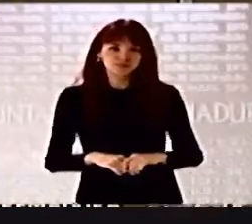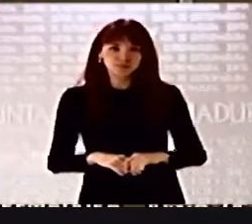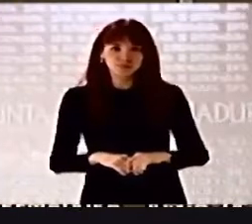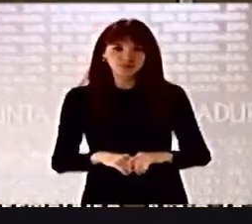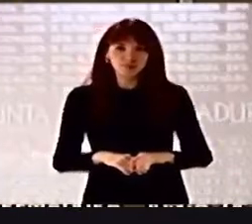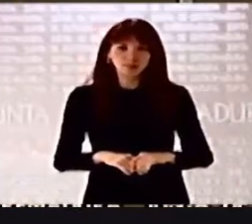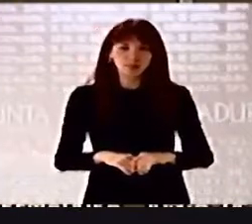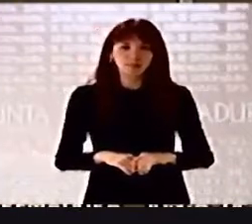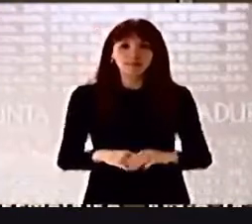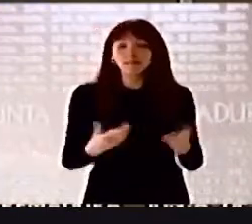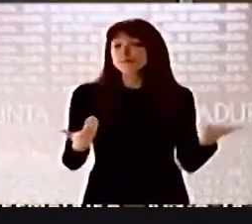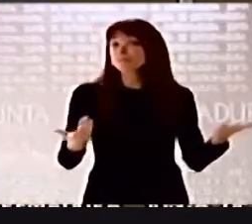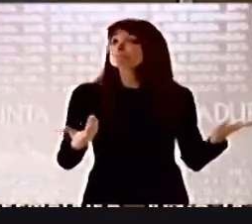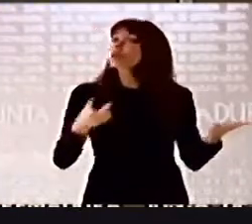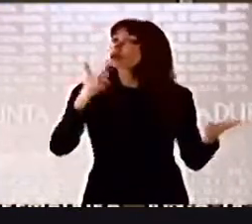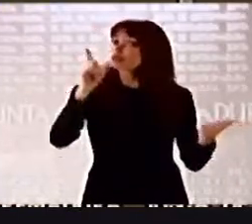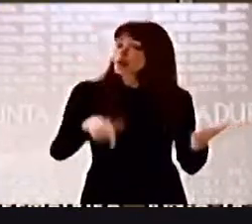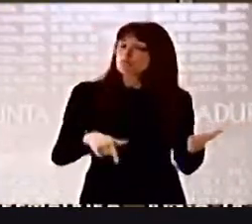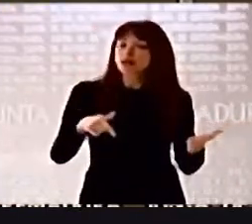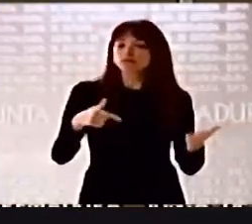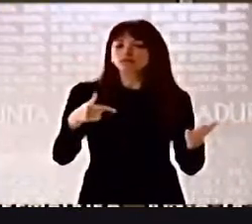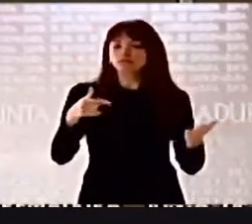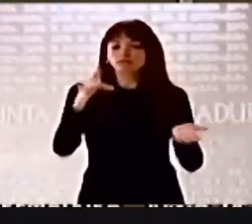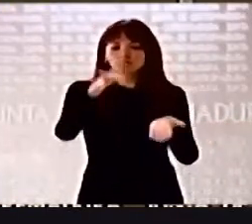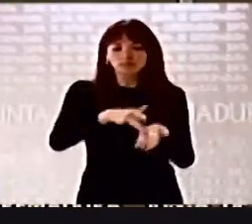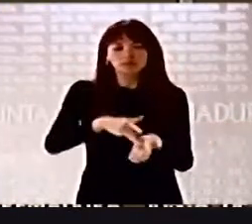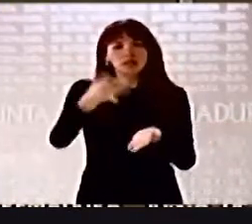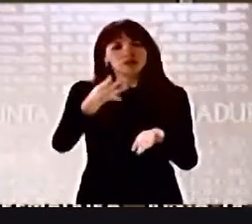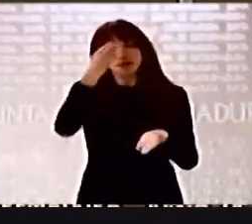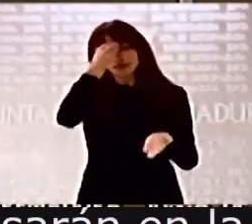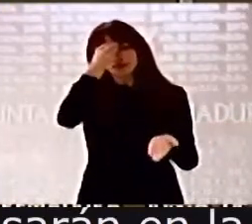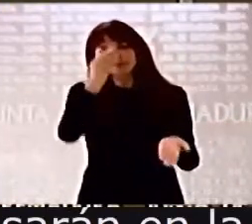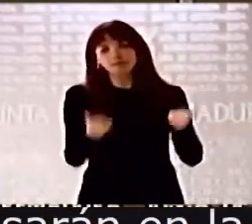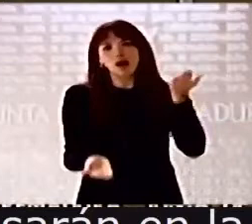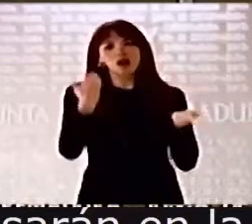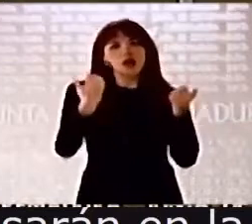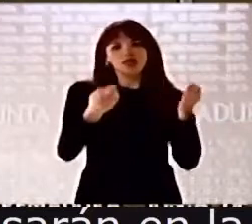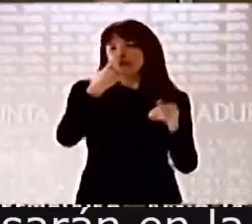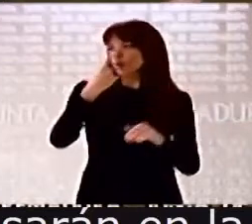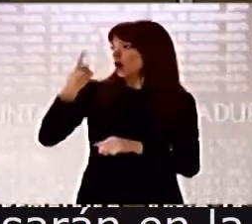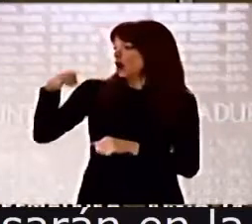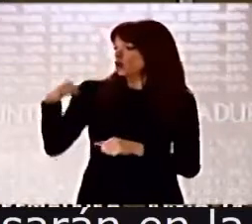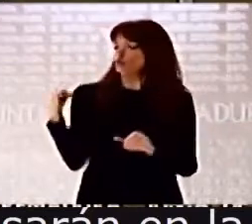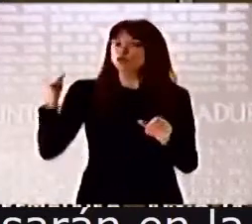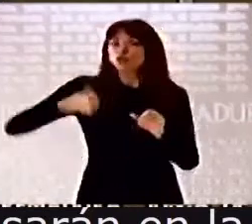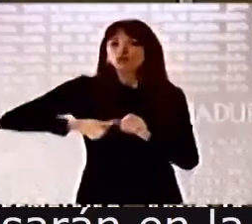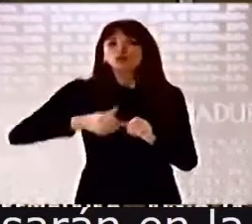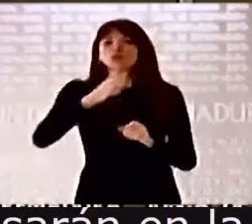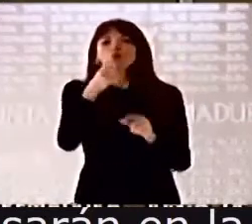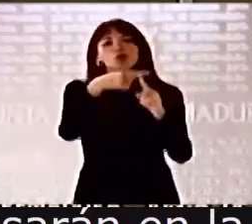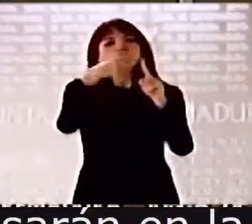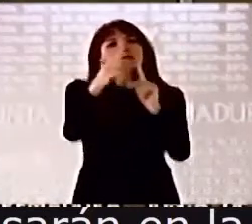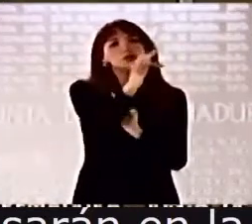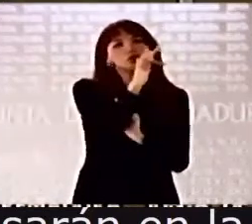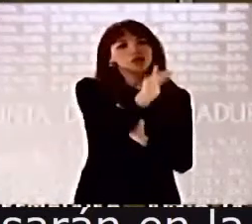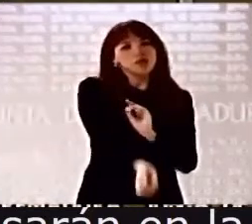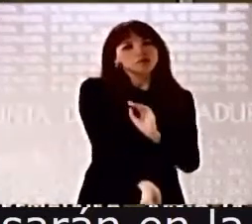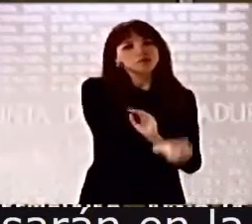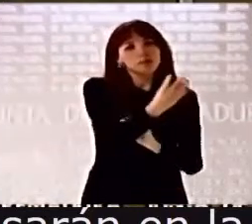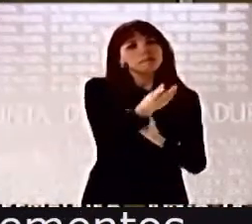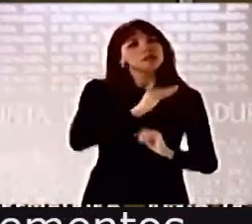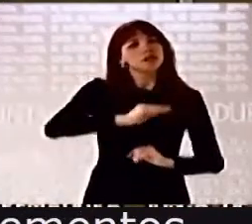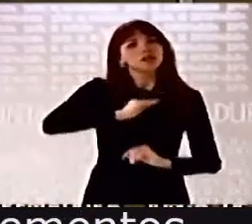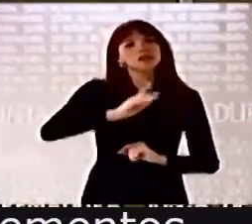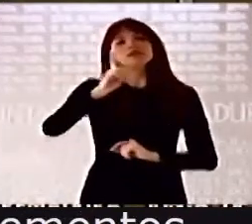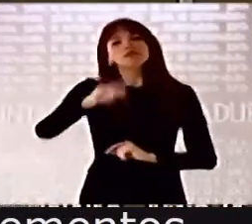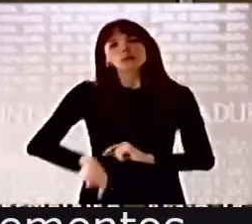Es tiempo también de hacer balance después de un año en el que ha habido elementos muy positivos y ha habido también